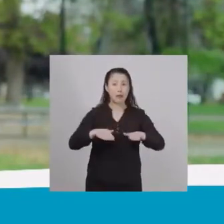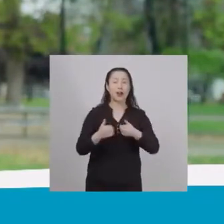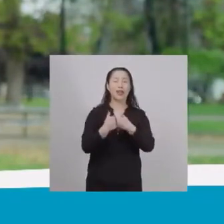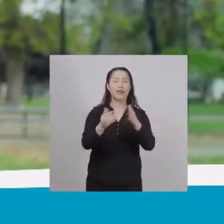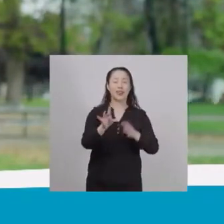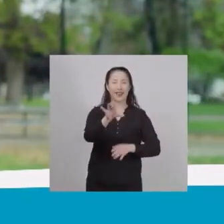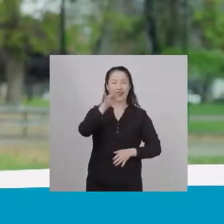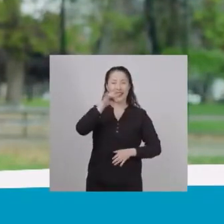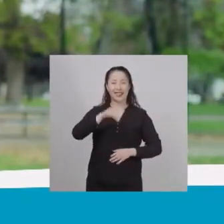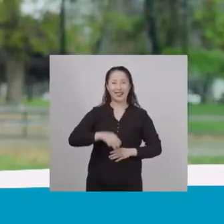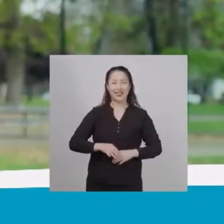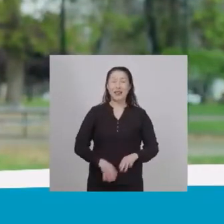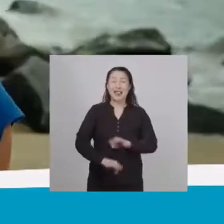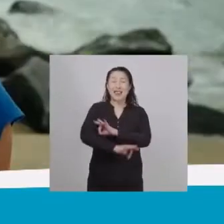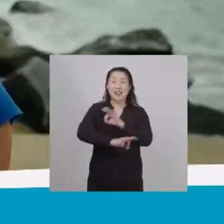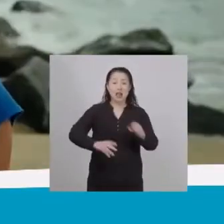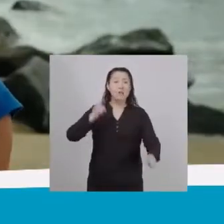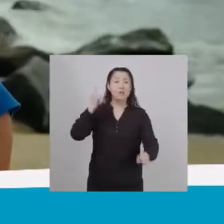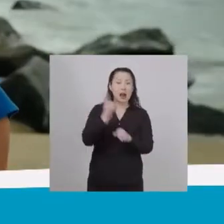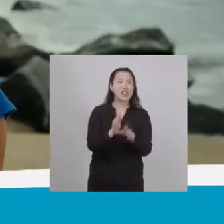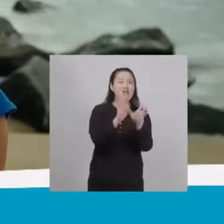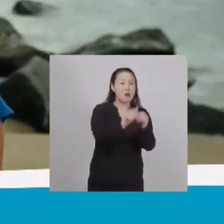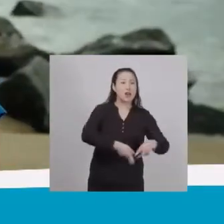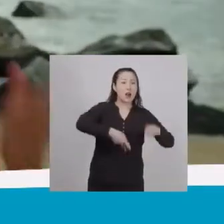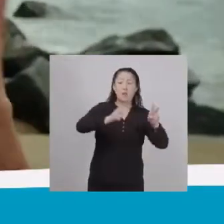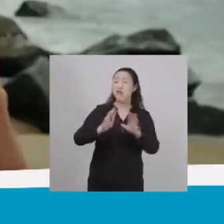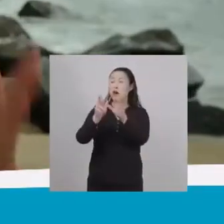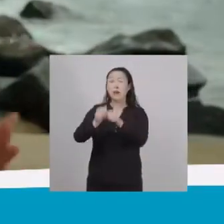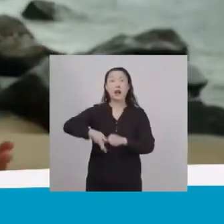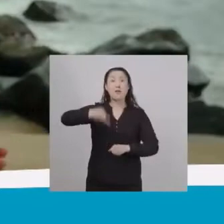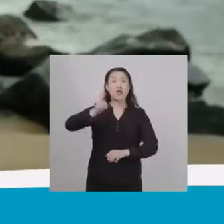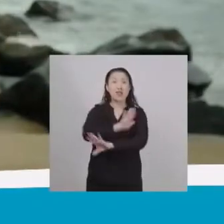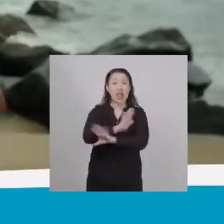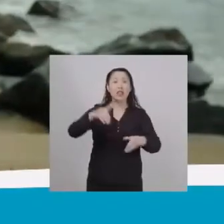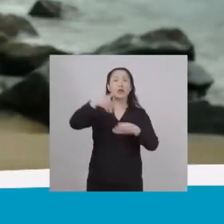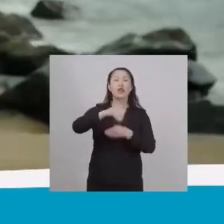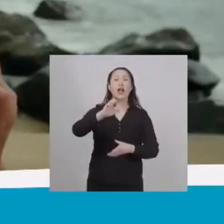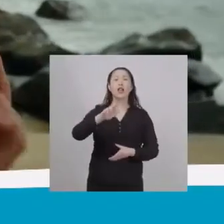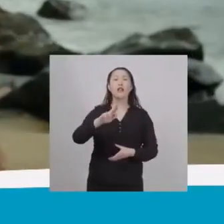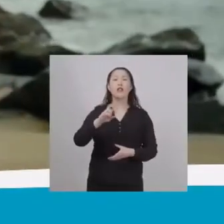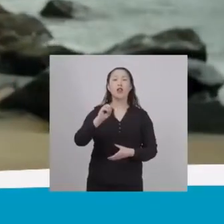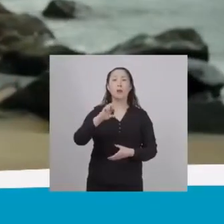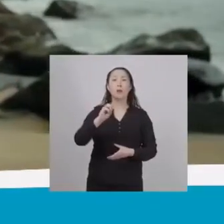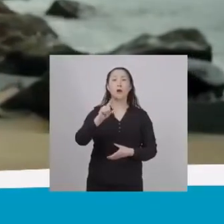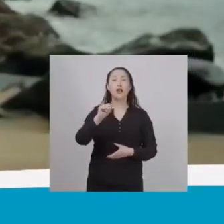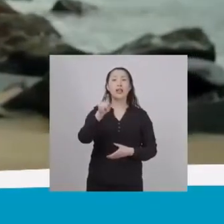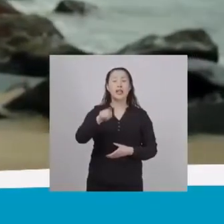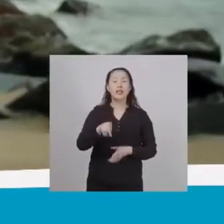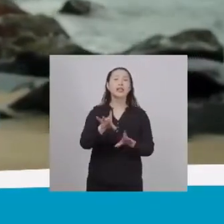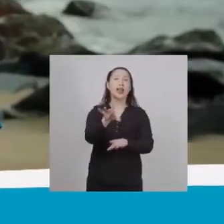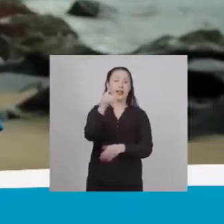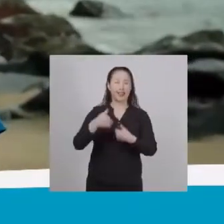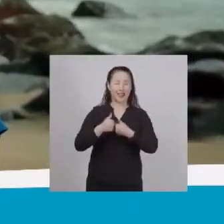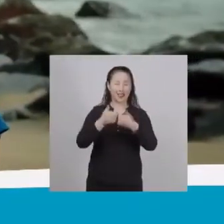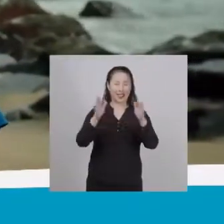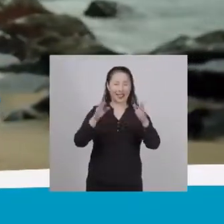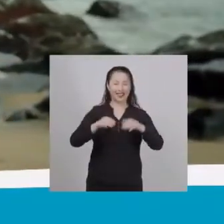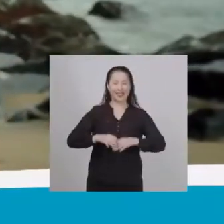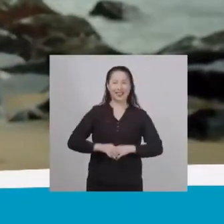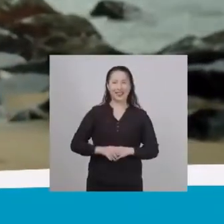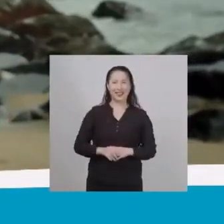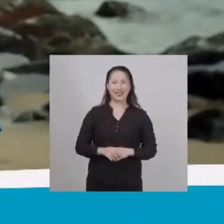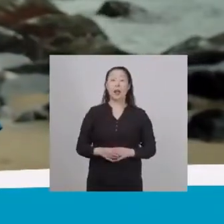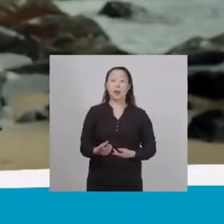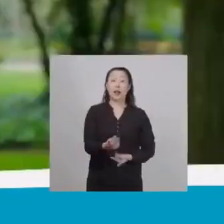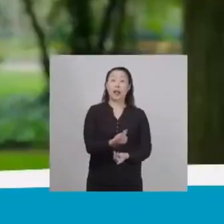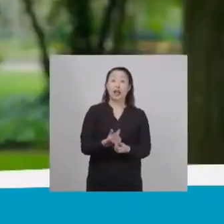plan, elige libertad. Para que nadie te diga con quién puedes o no construir una familia, vota Evópolis,